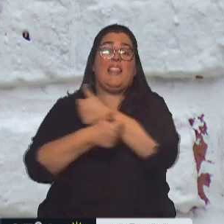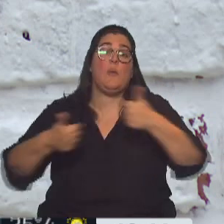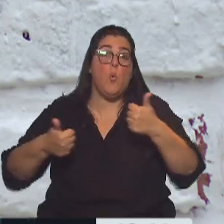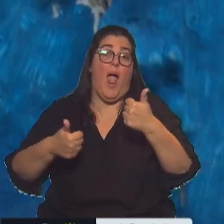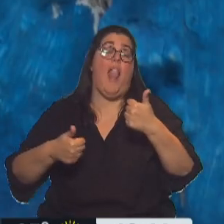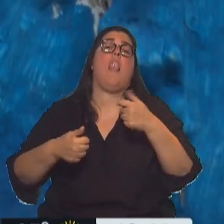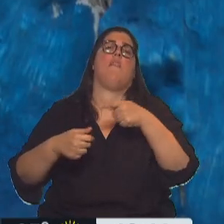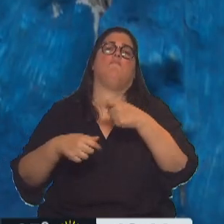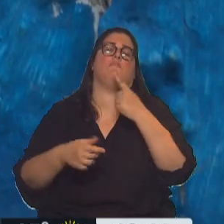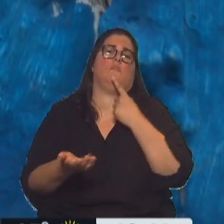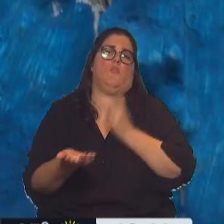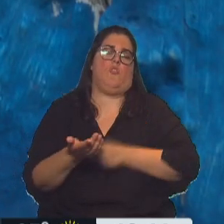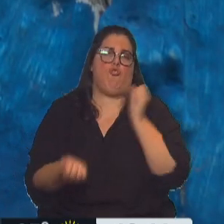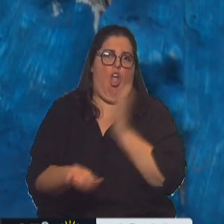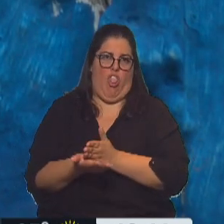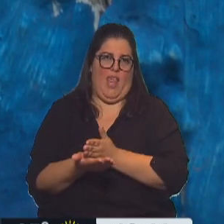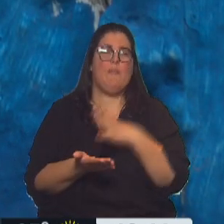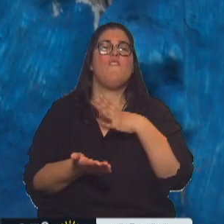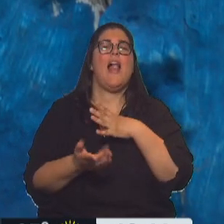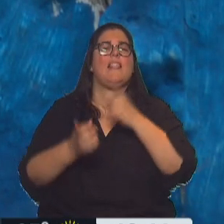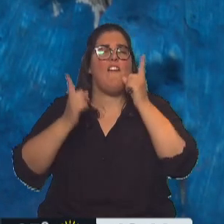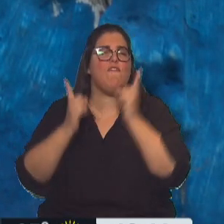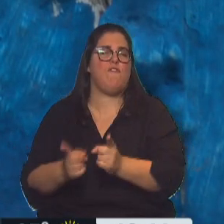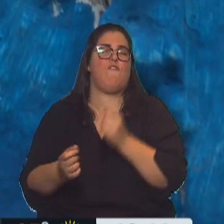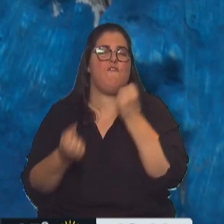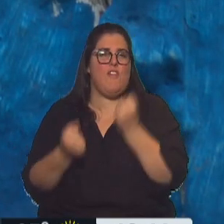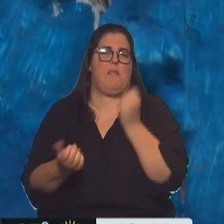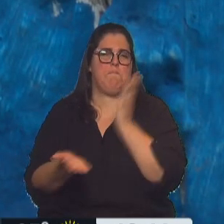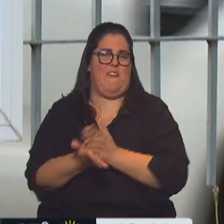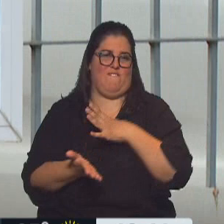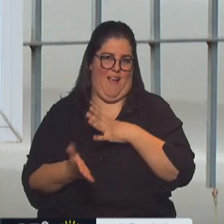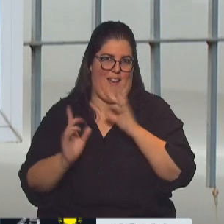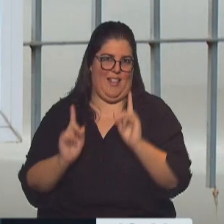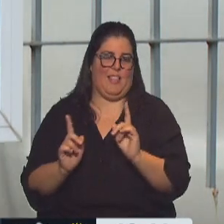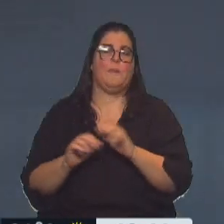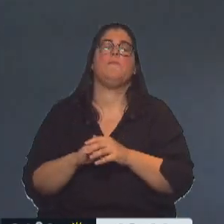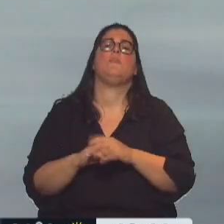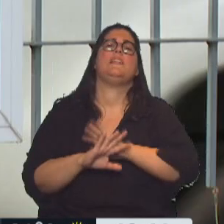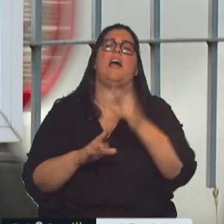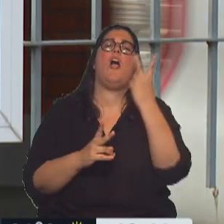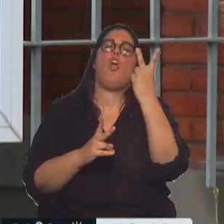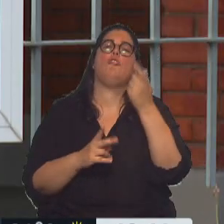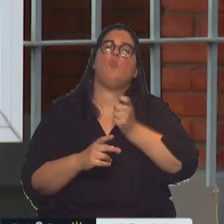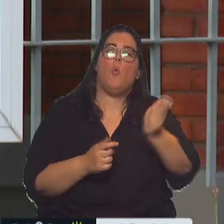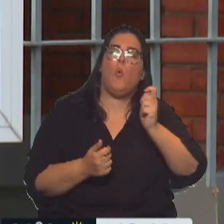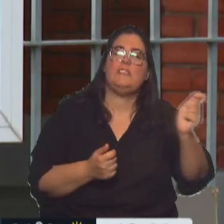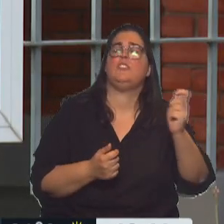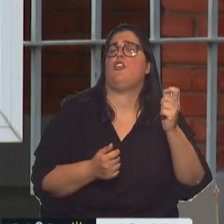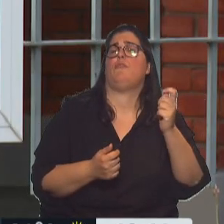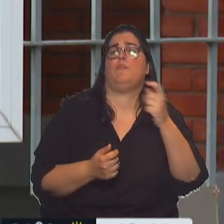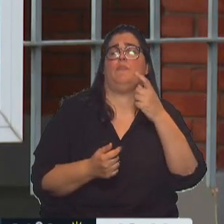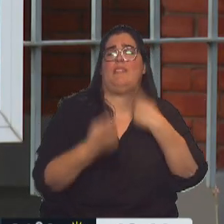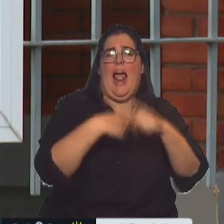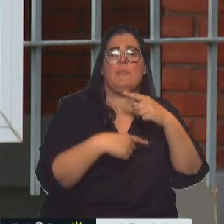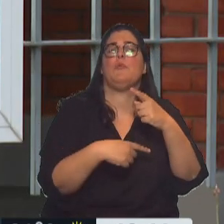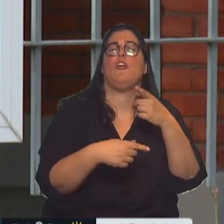instancia que no está firme. Claro. Y tiene dos procesamientos que ni siquiera llegaron a juicio. ¿Y